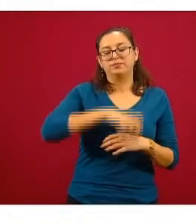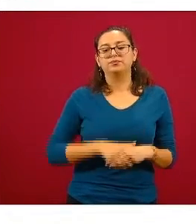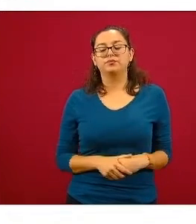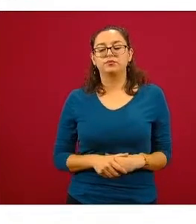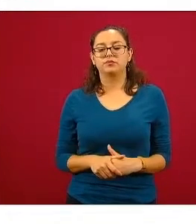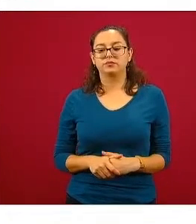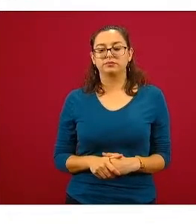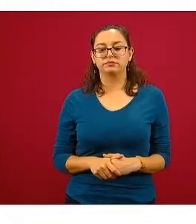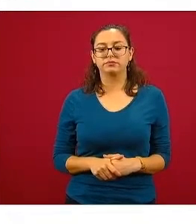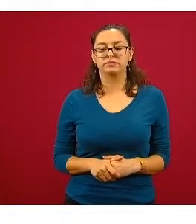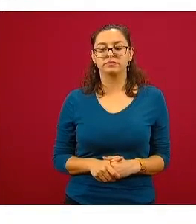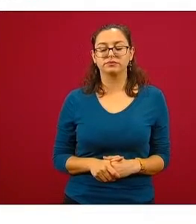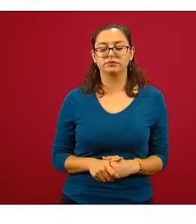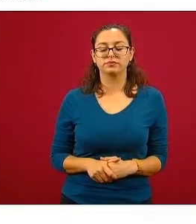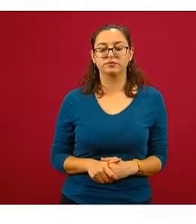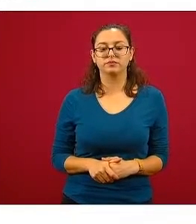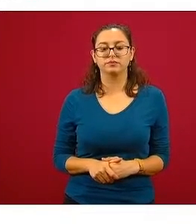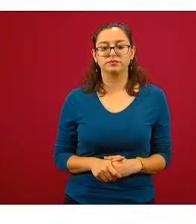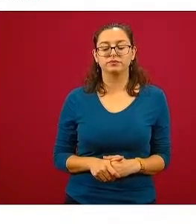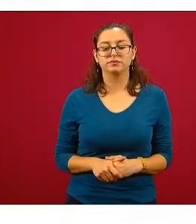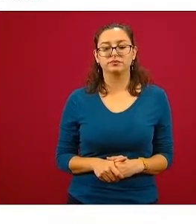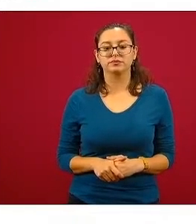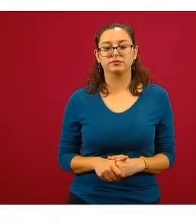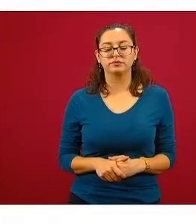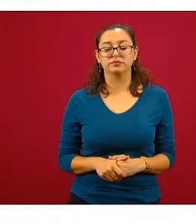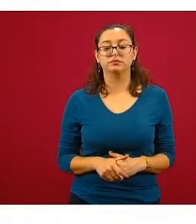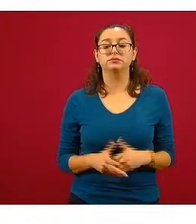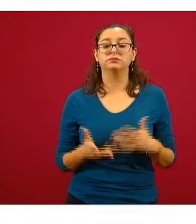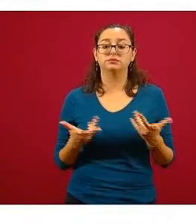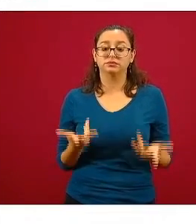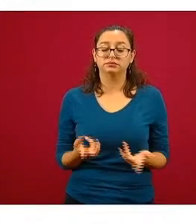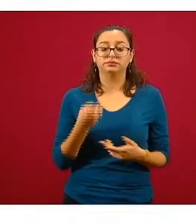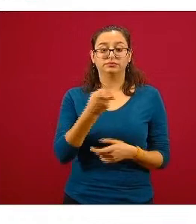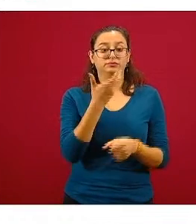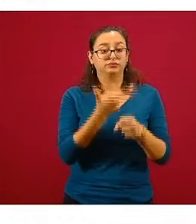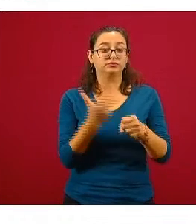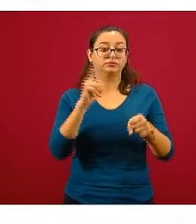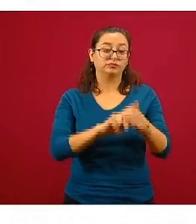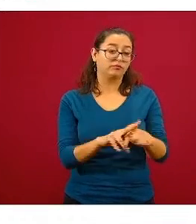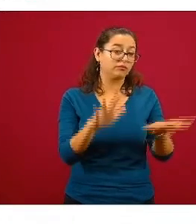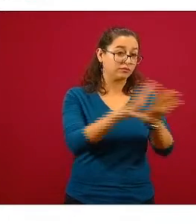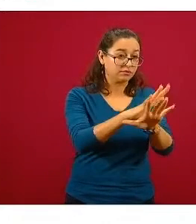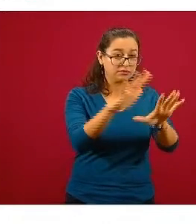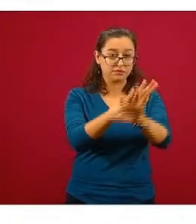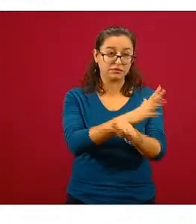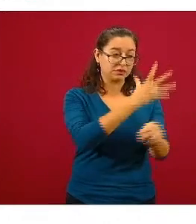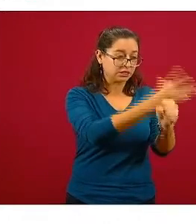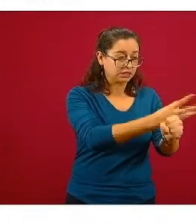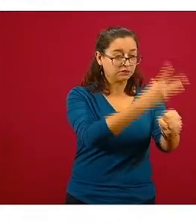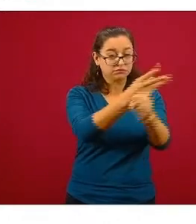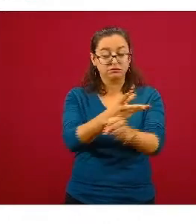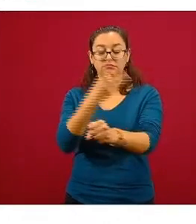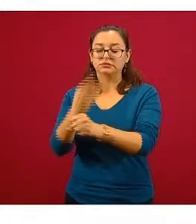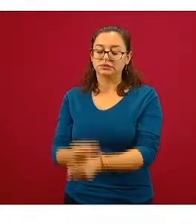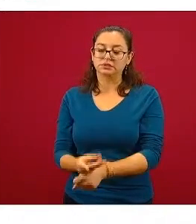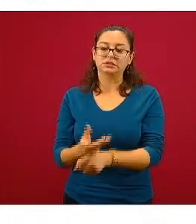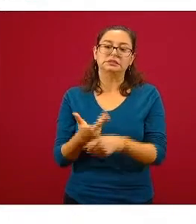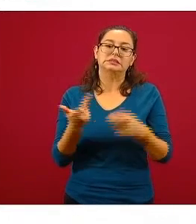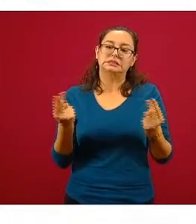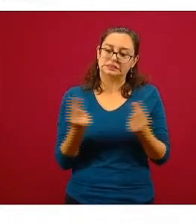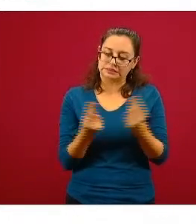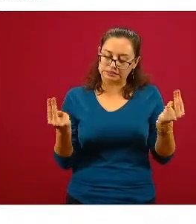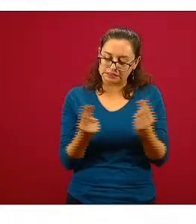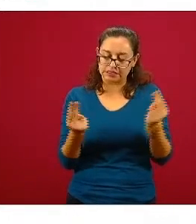hacer la reconversión hospitalaria, hubo necesidad de actualizar